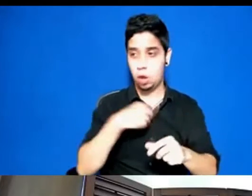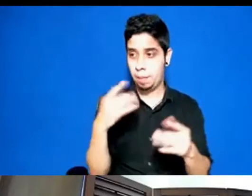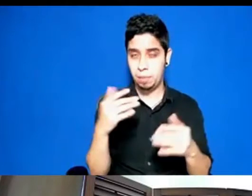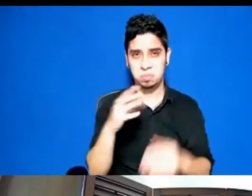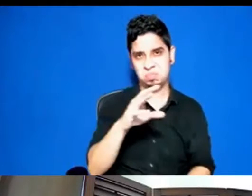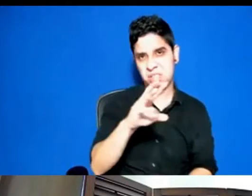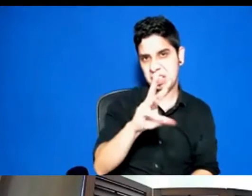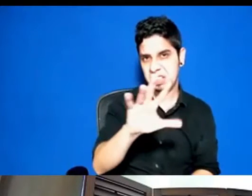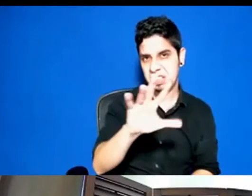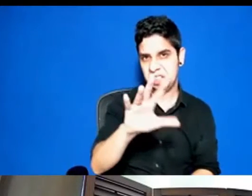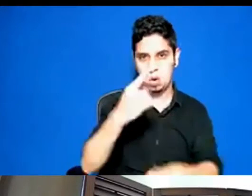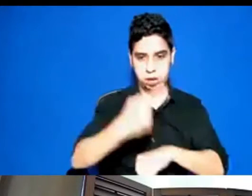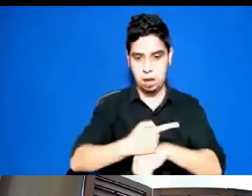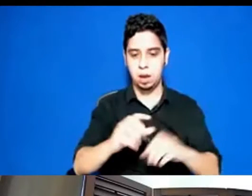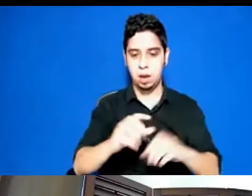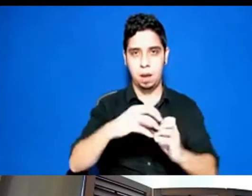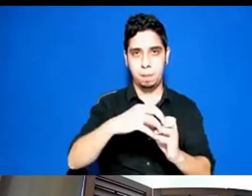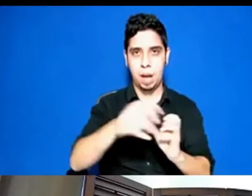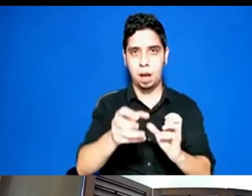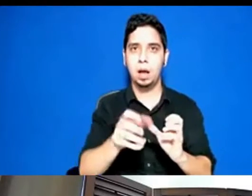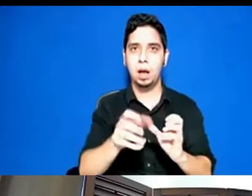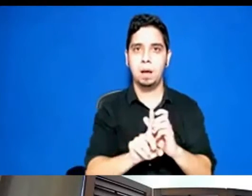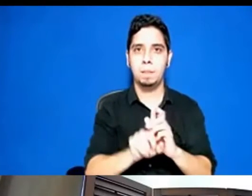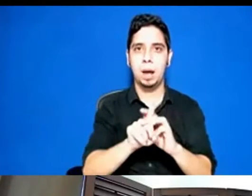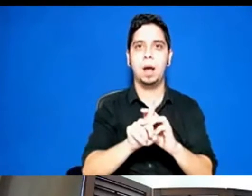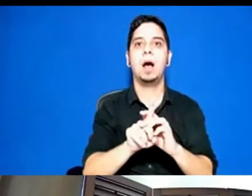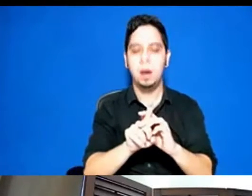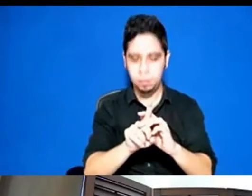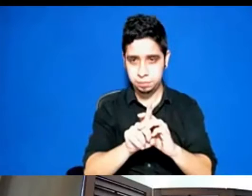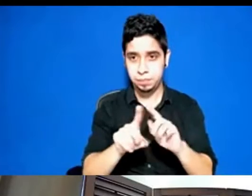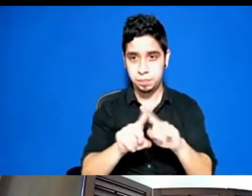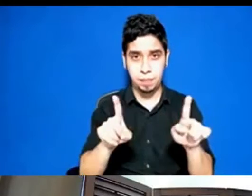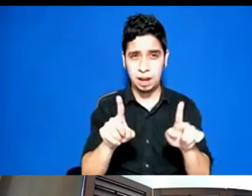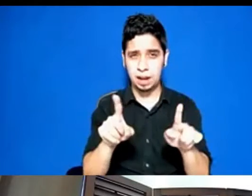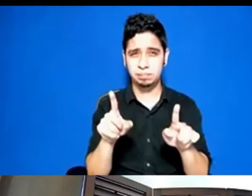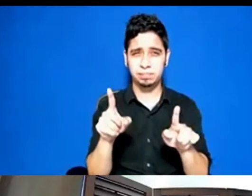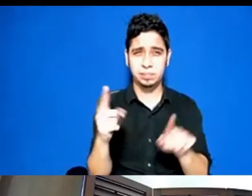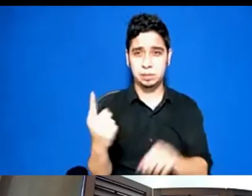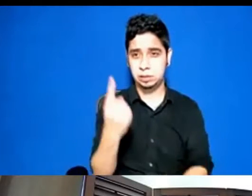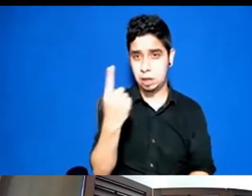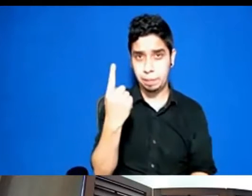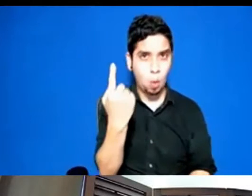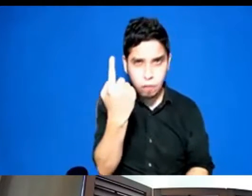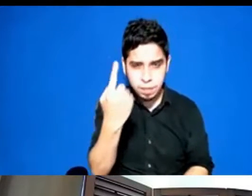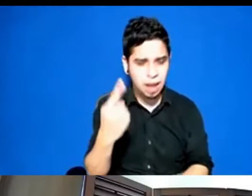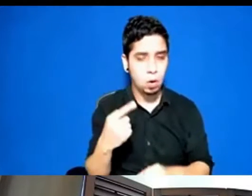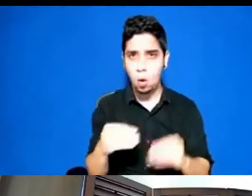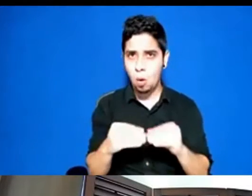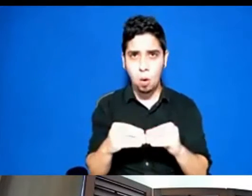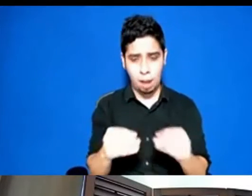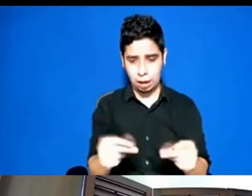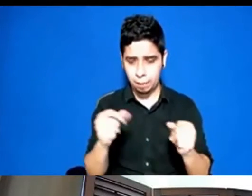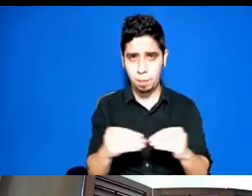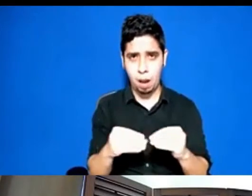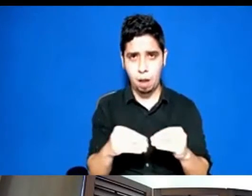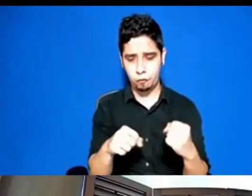el huevo. Y siempre, para todo siempre hay uno, ¿verdad? Que es el más rápido, el más fuerte, el primero, el